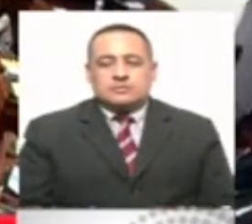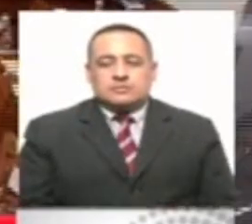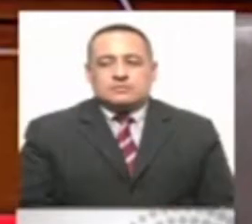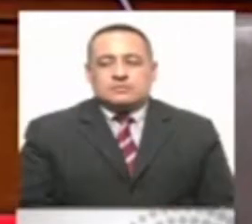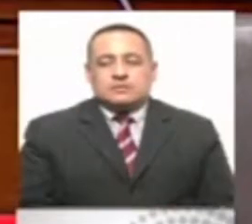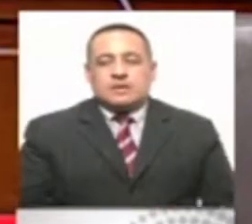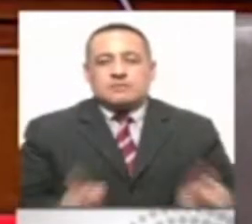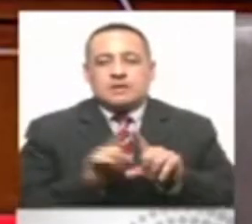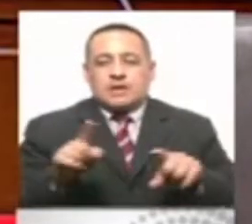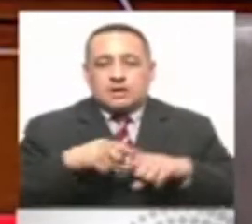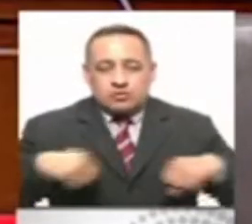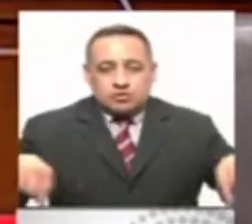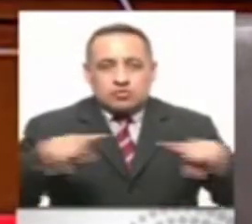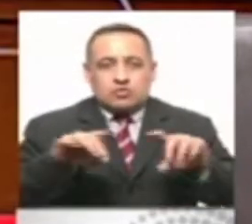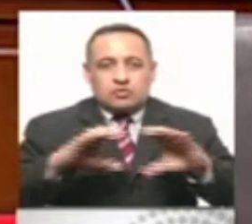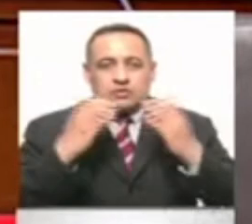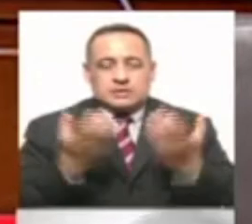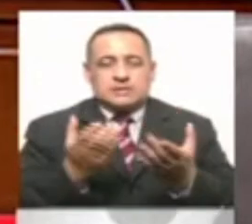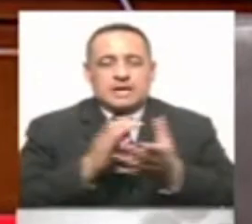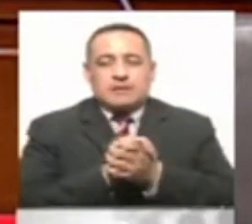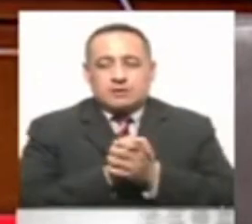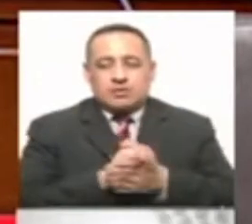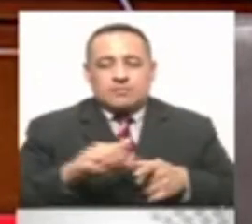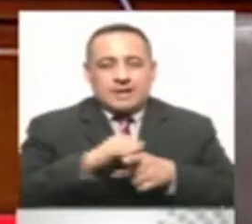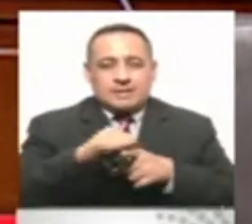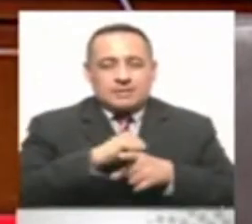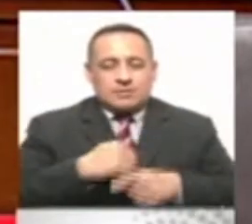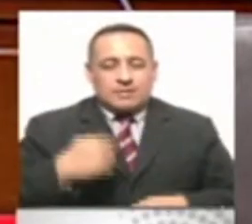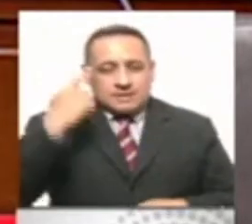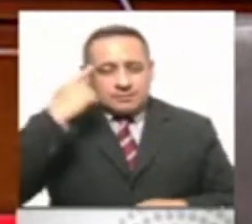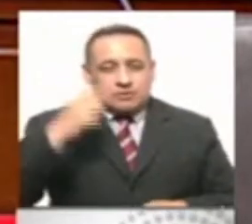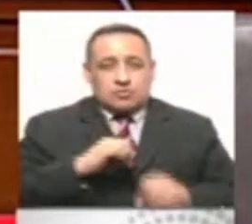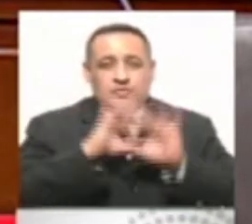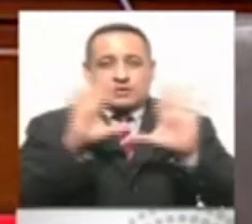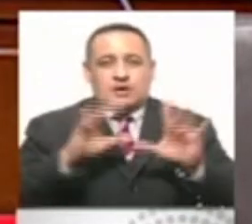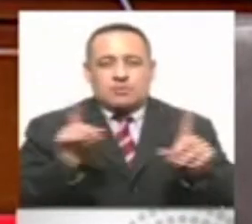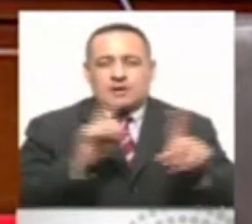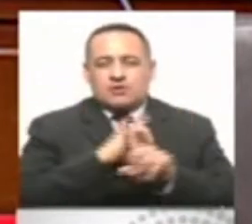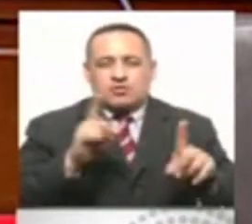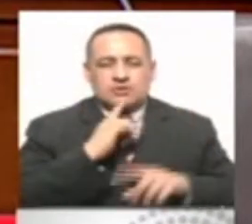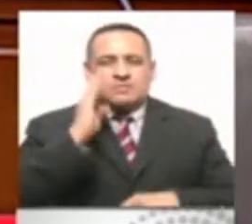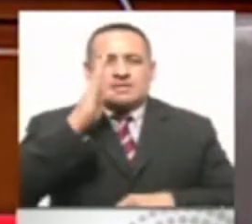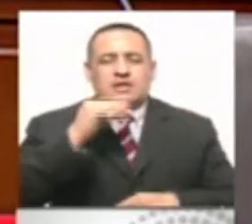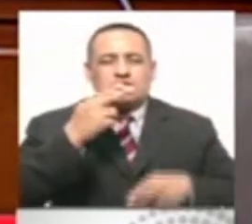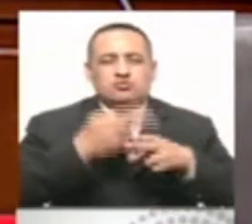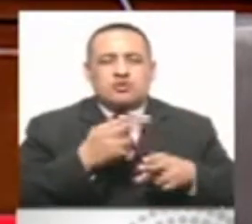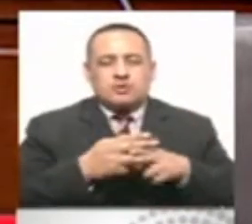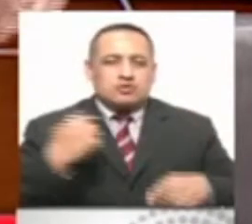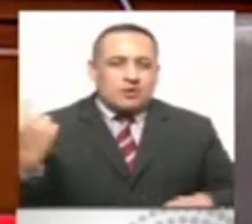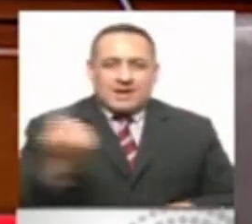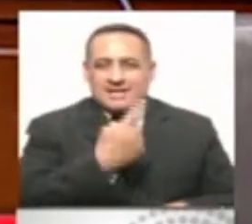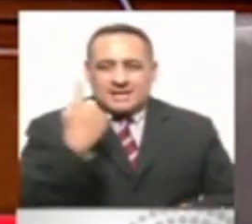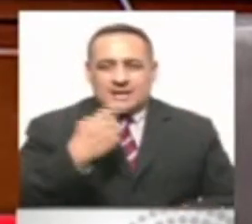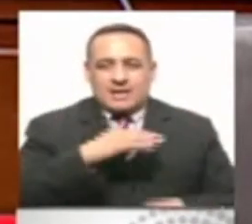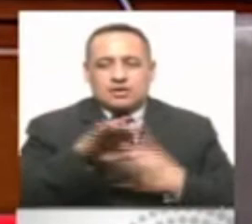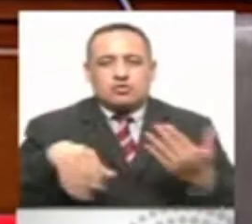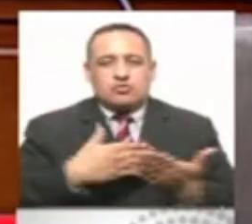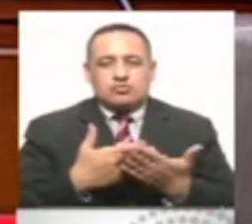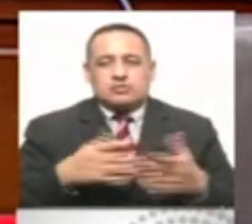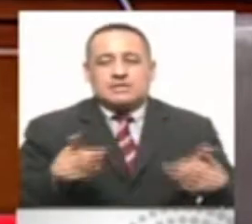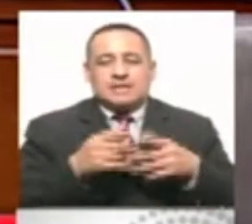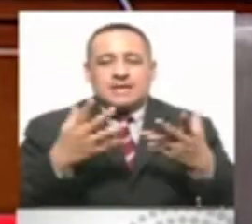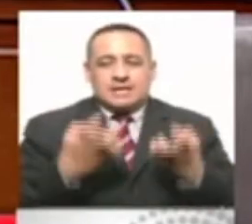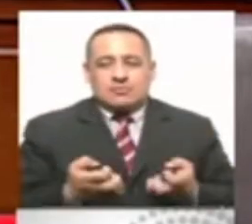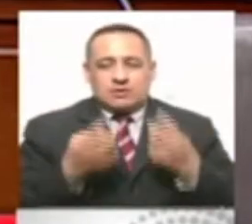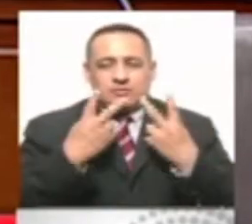segundos. Los congresistas, amigos, practiquemos la coherencia para que no sea dirigida a un solo nombre, hagámoslo general para todos. Si